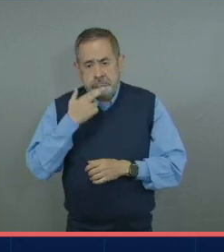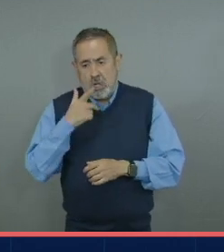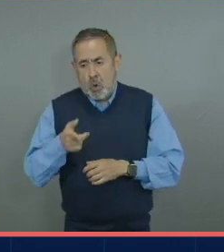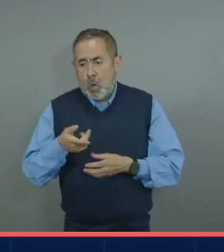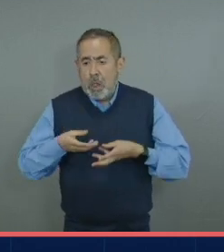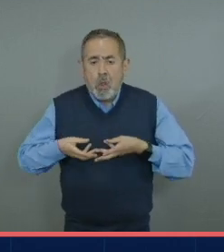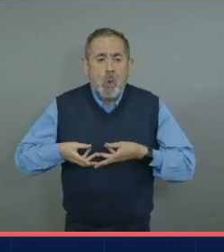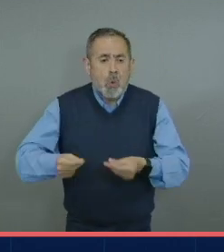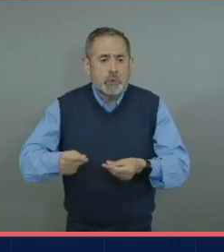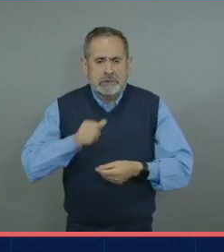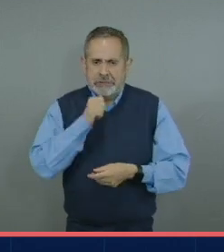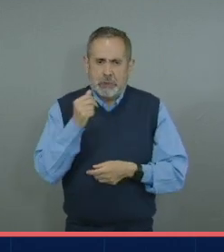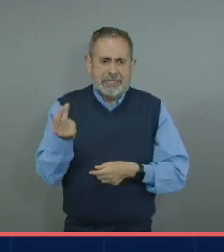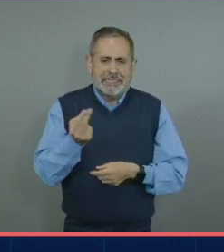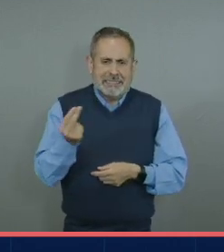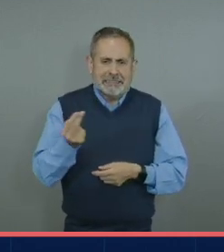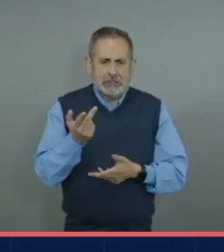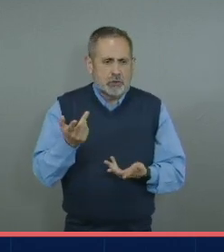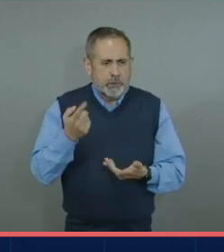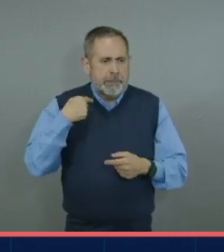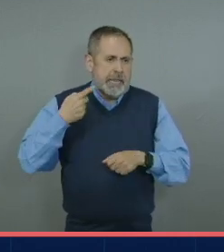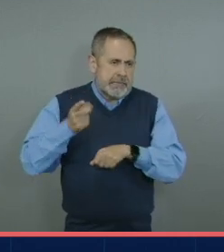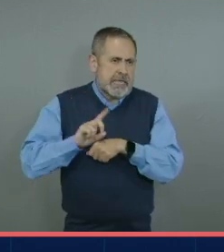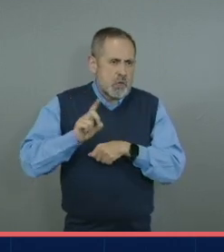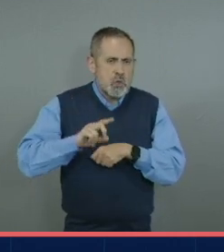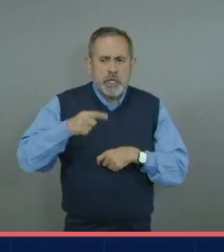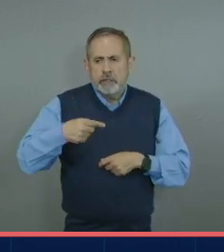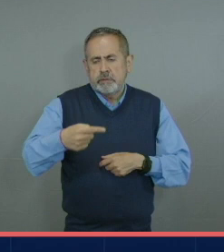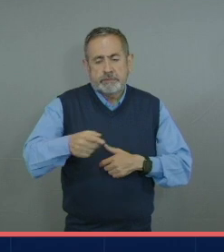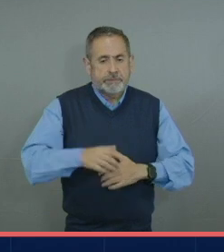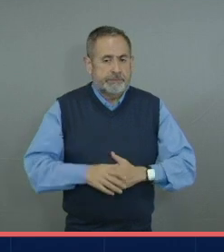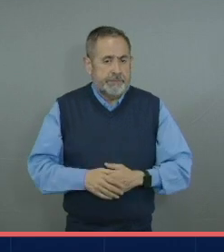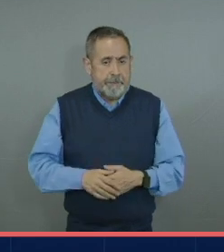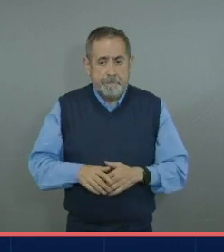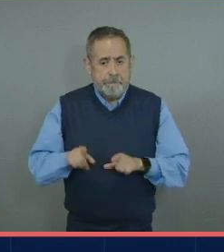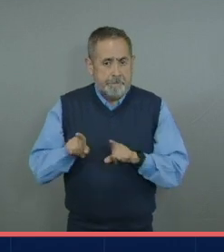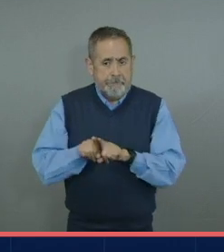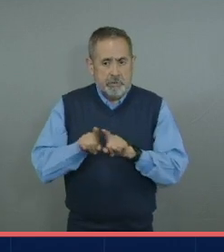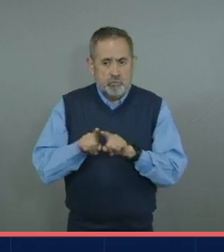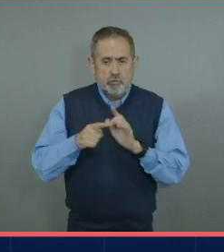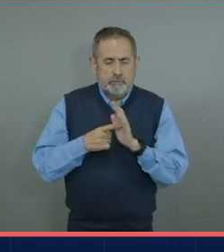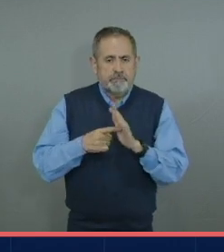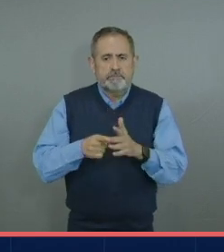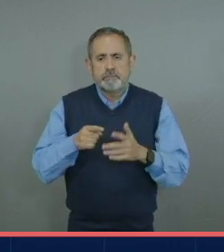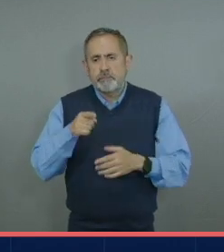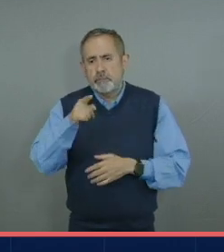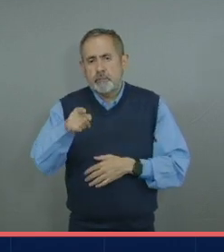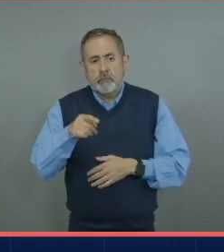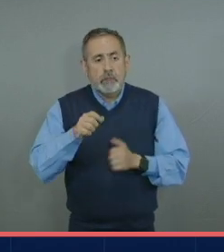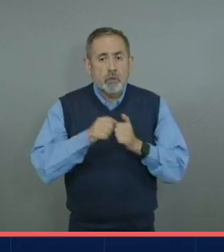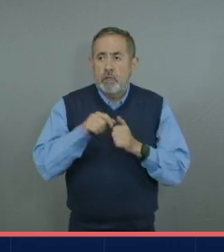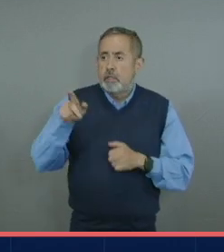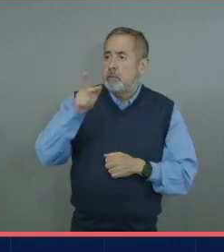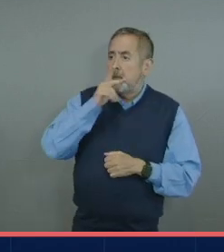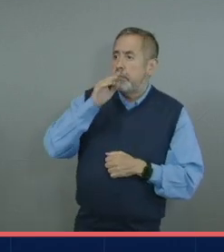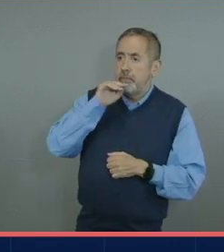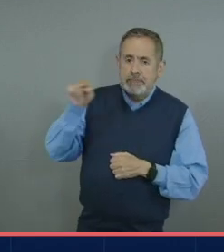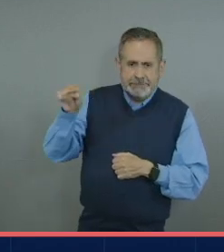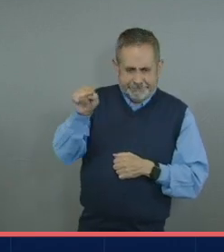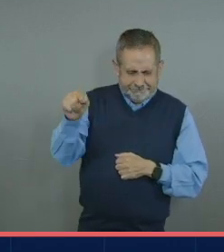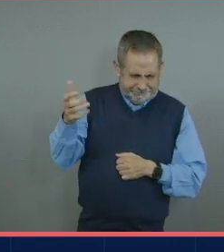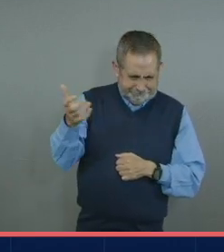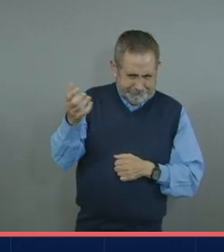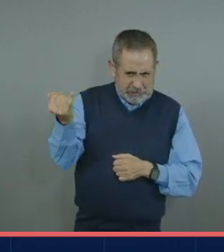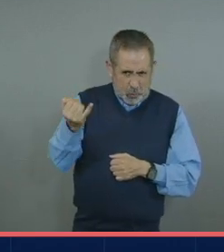innecesarios en tu día a día. Este mismo ejemplo te pido que lo hagas con tus papás. Invita a